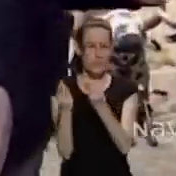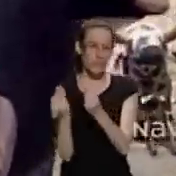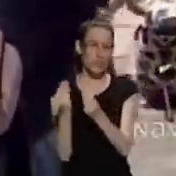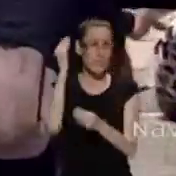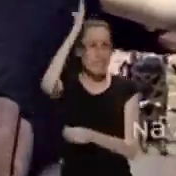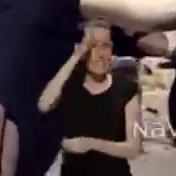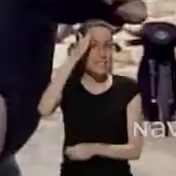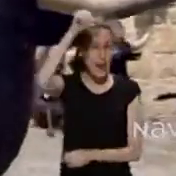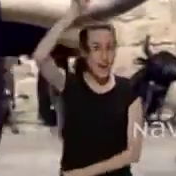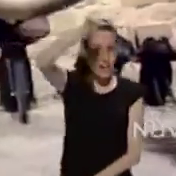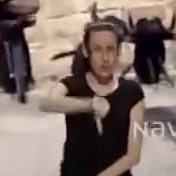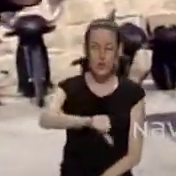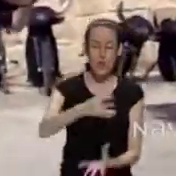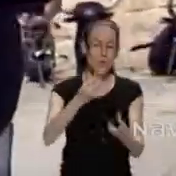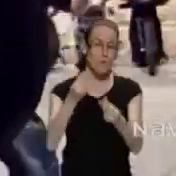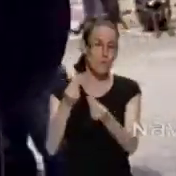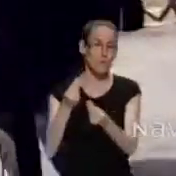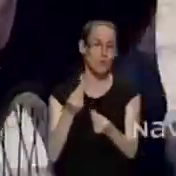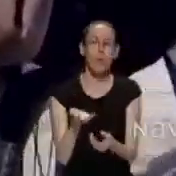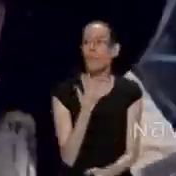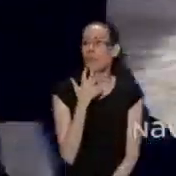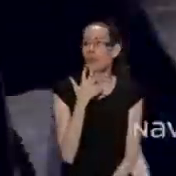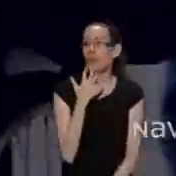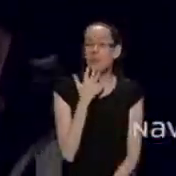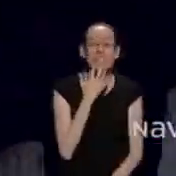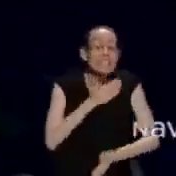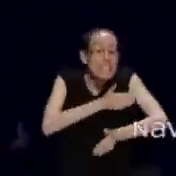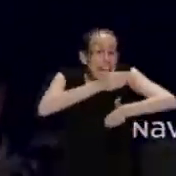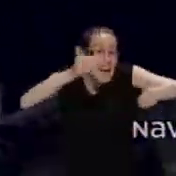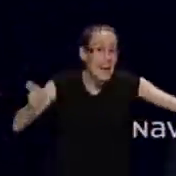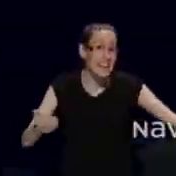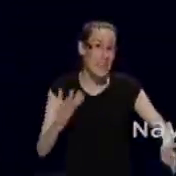De estos, menos. De estos, más los ayuntamientos para fiestas y así compran los ayuntamientos.